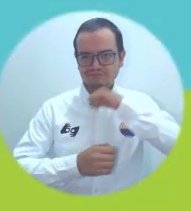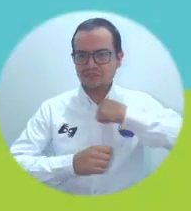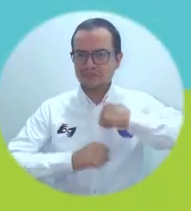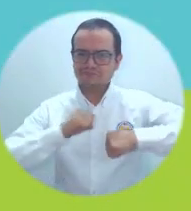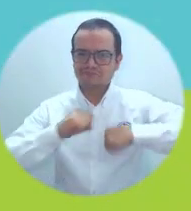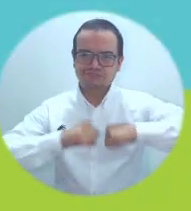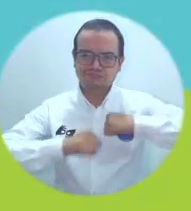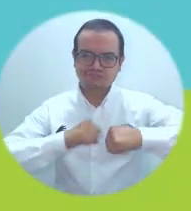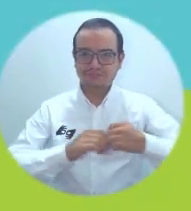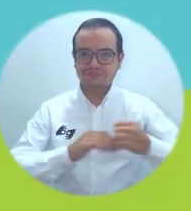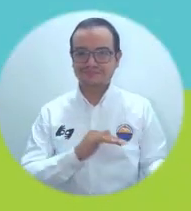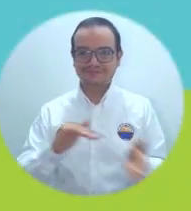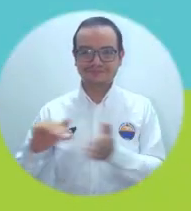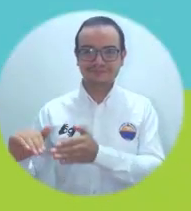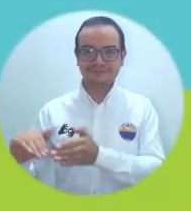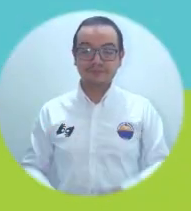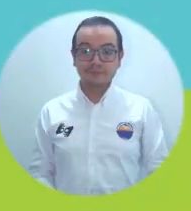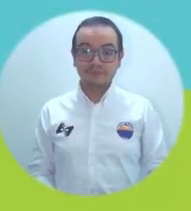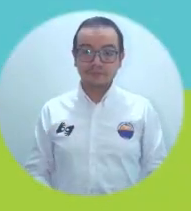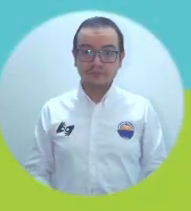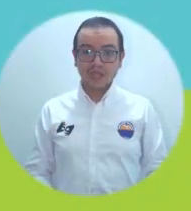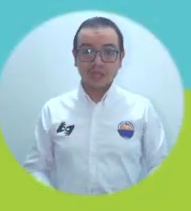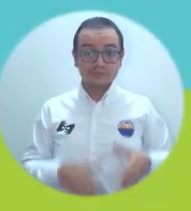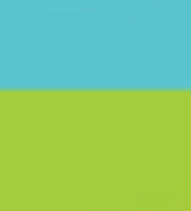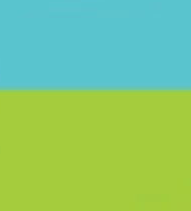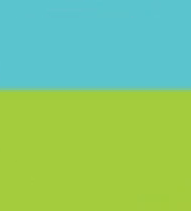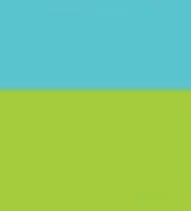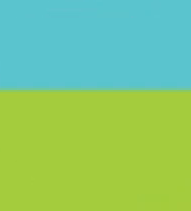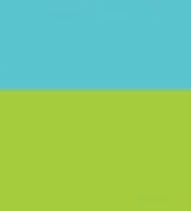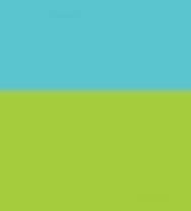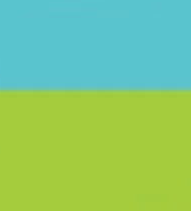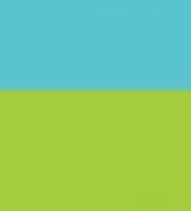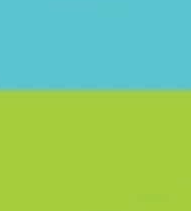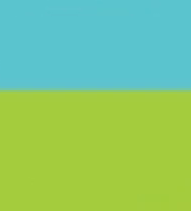Universidad del Magdalena, más incluyente e innovadora.